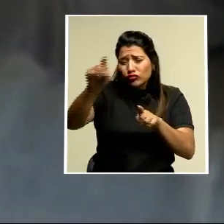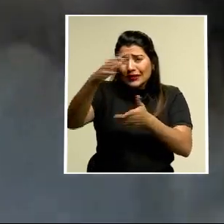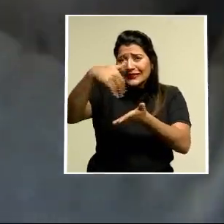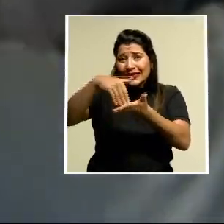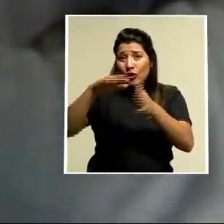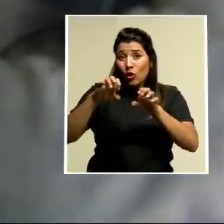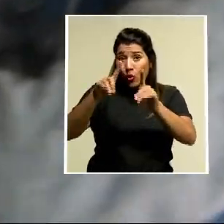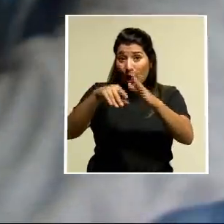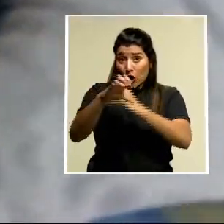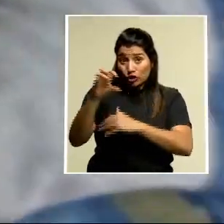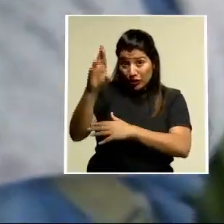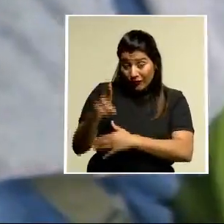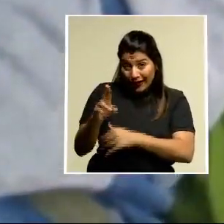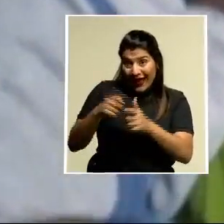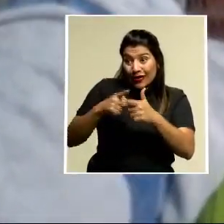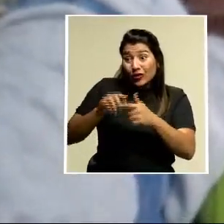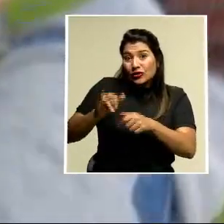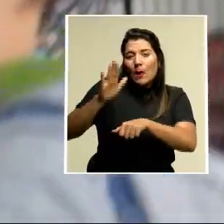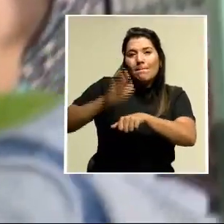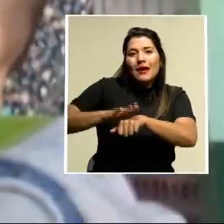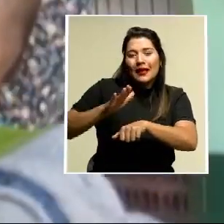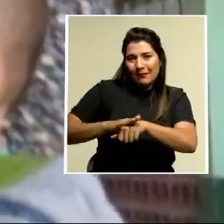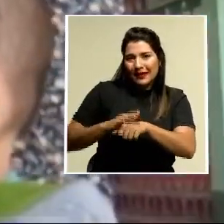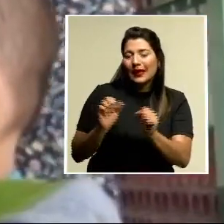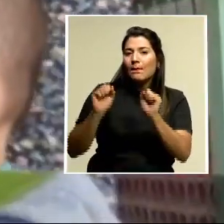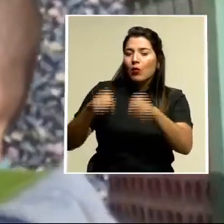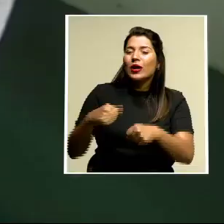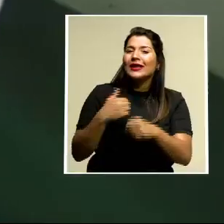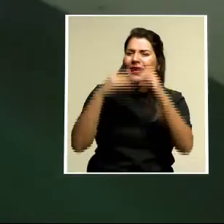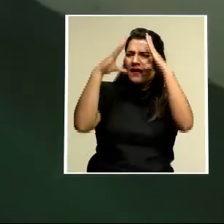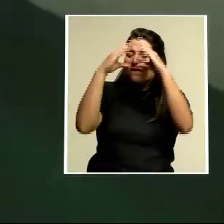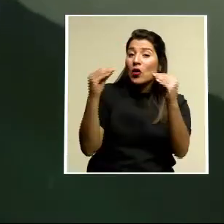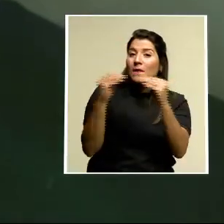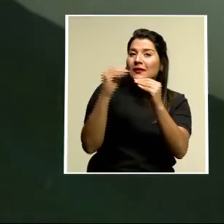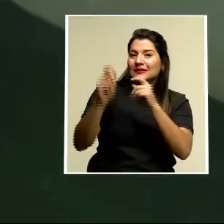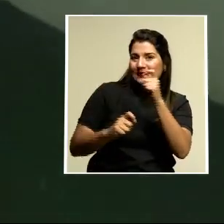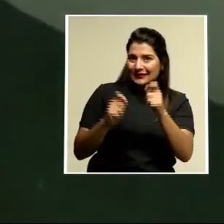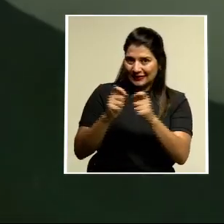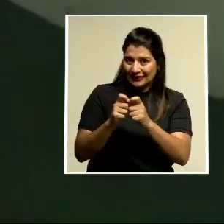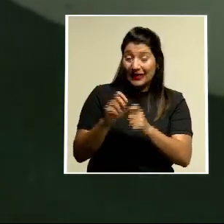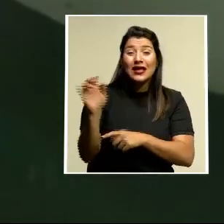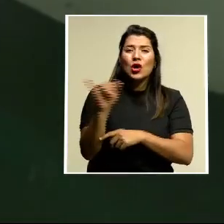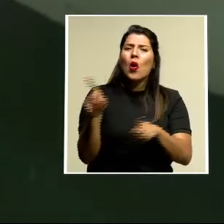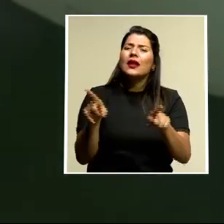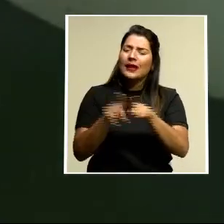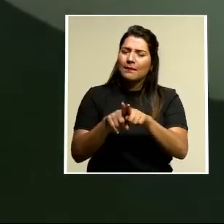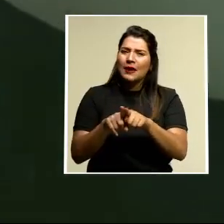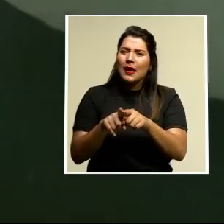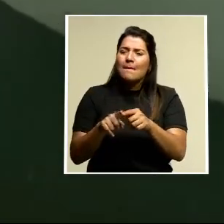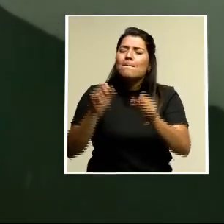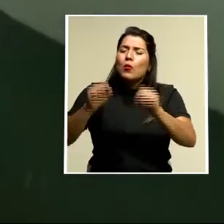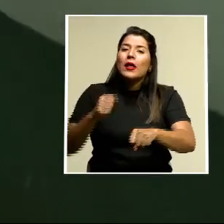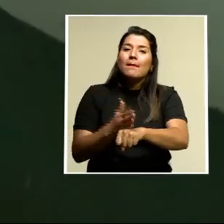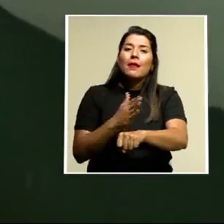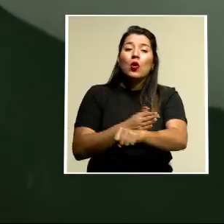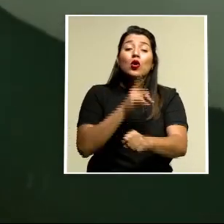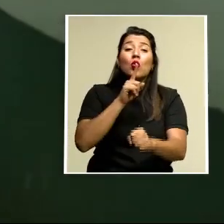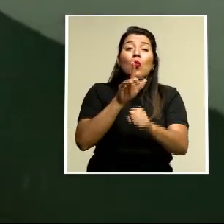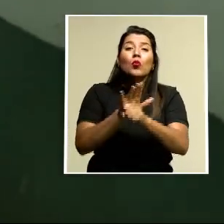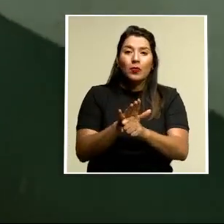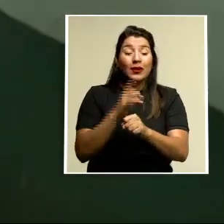lo que permitirá reforzar la trazabilidad de las áreas rectoras de salud y del MEP, así como reforzar el cumplimiento en aplicación de